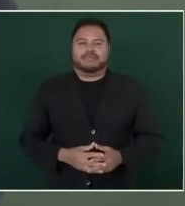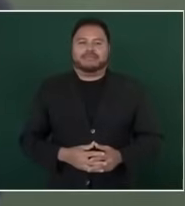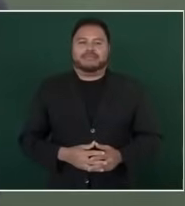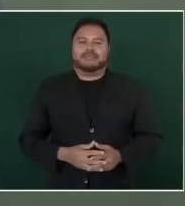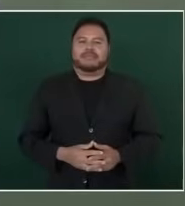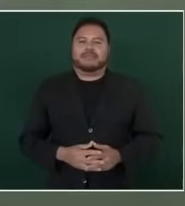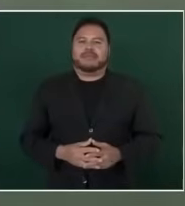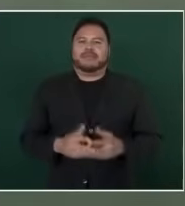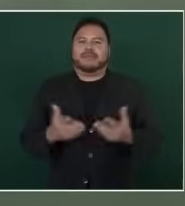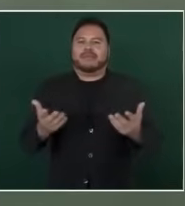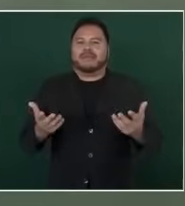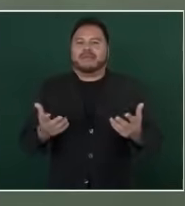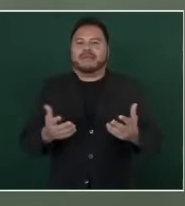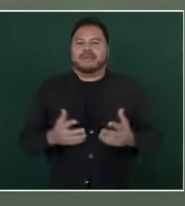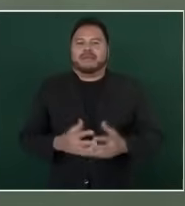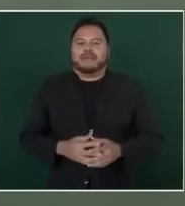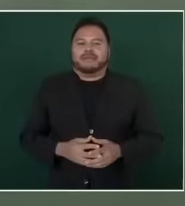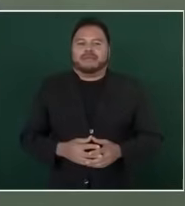Y